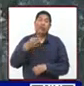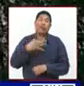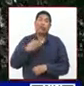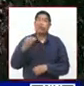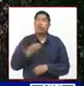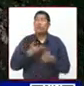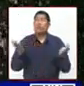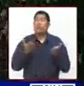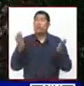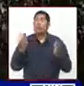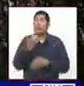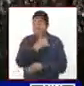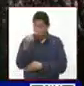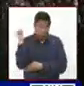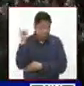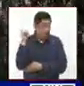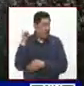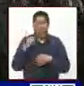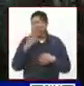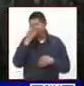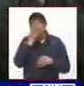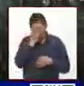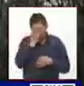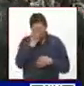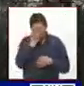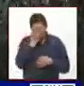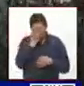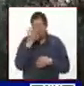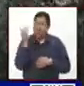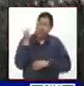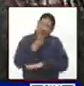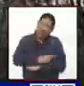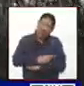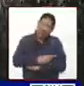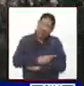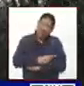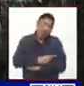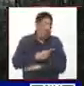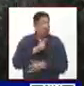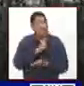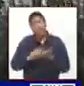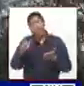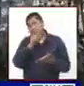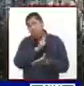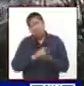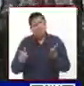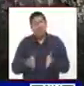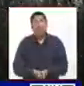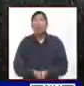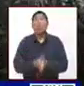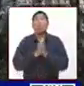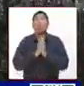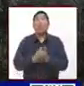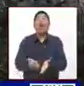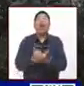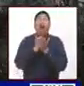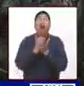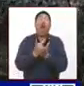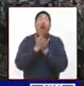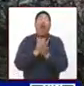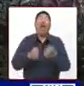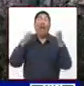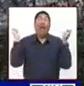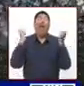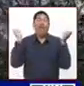¿no? Donde la población ha estado durante, no puedo decir días, semanas. Pidiendo auxilio. Sí, de